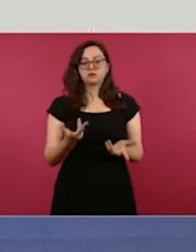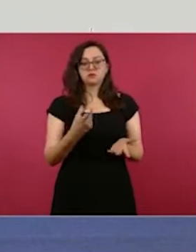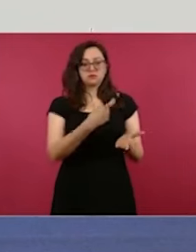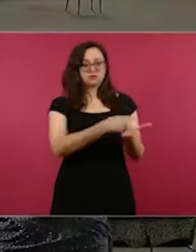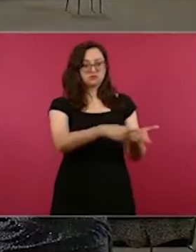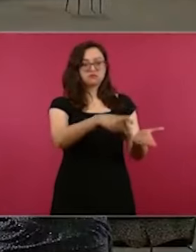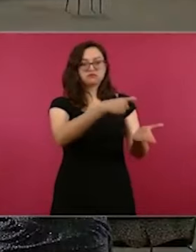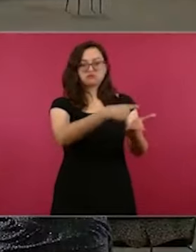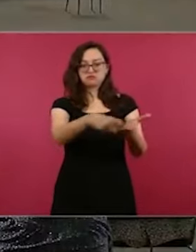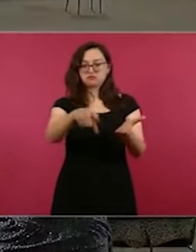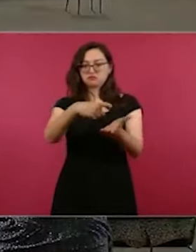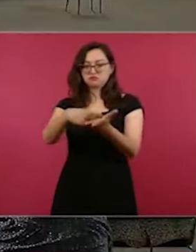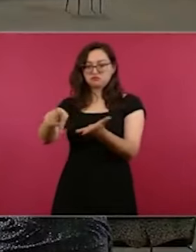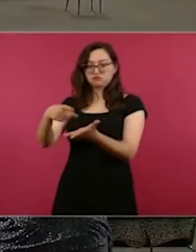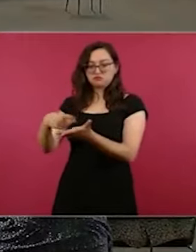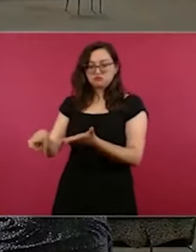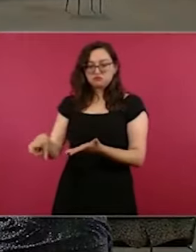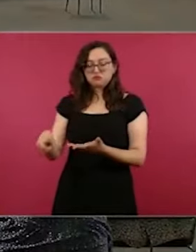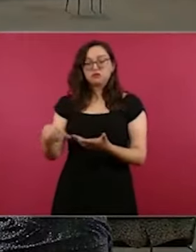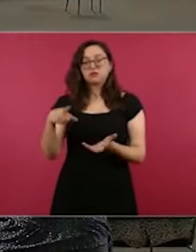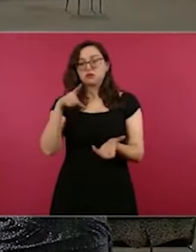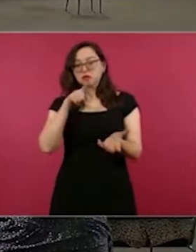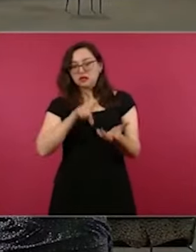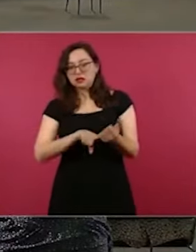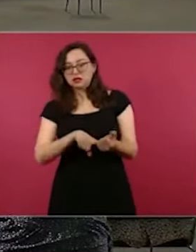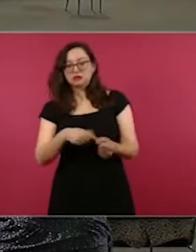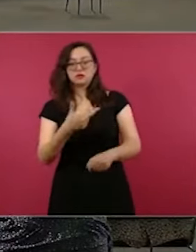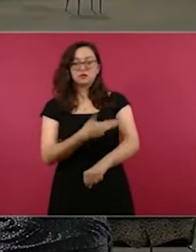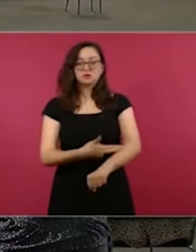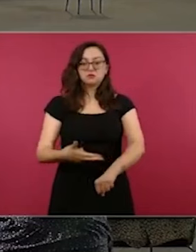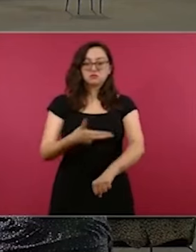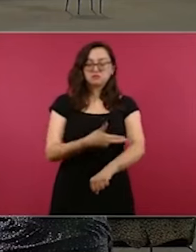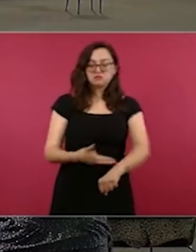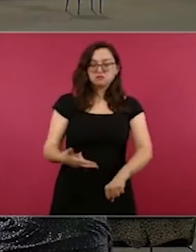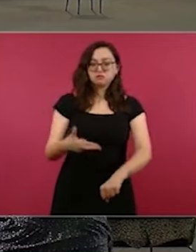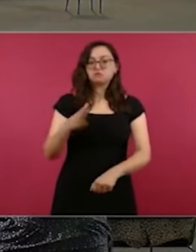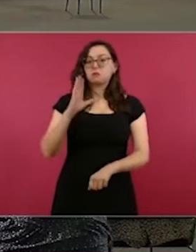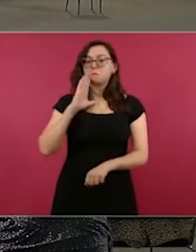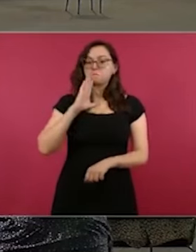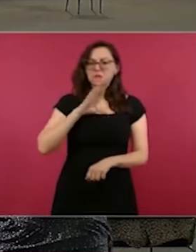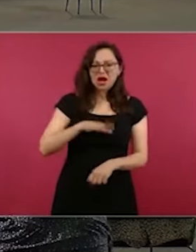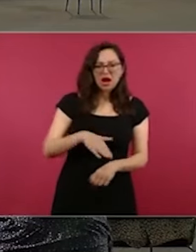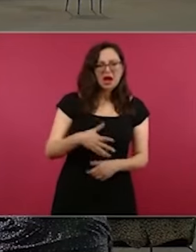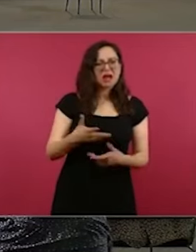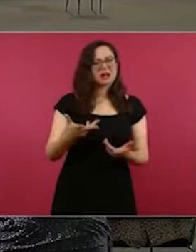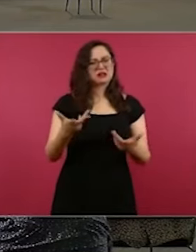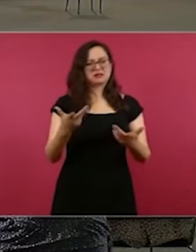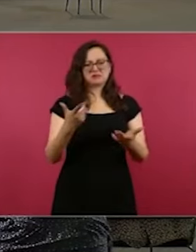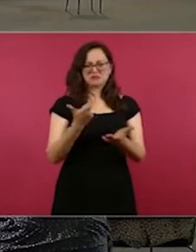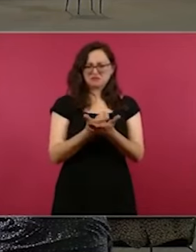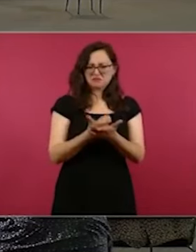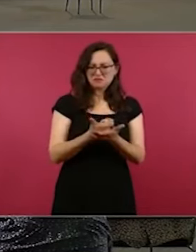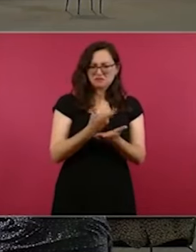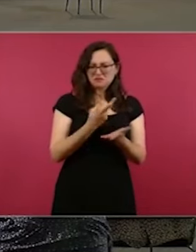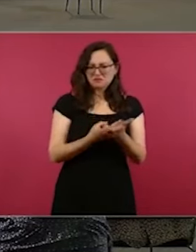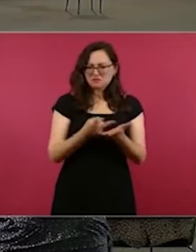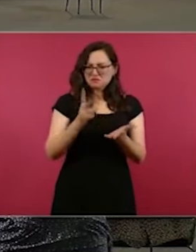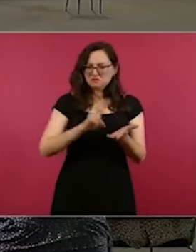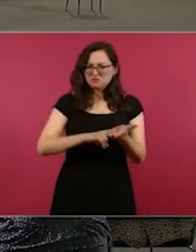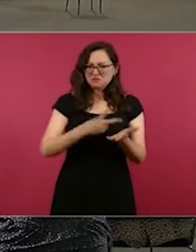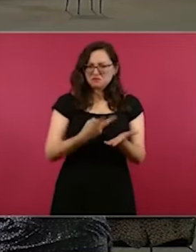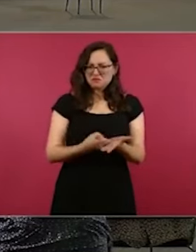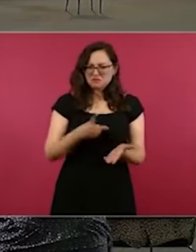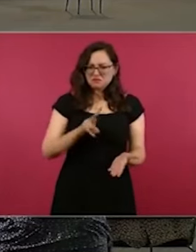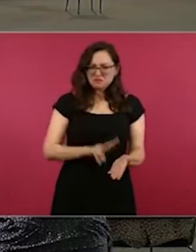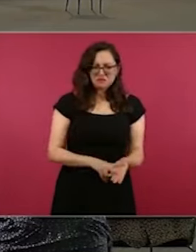compleja pero no podemos permitir que casos como este so caben los avances logrados es momento de redoblar los esfuerzos y